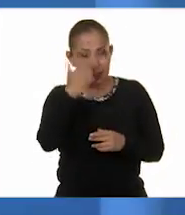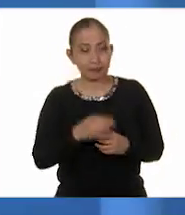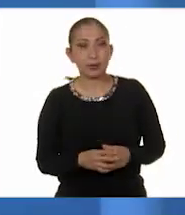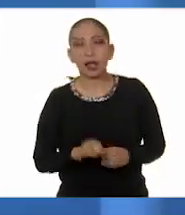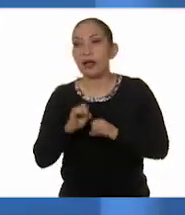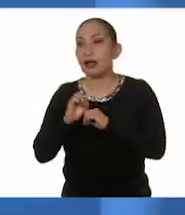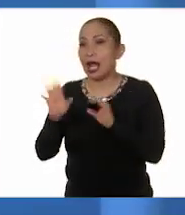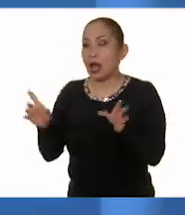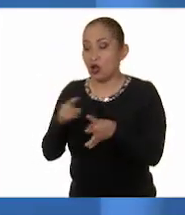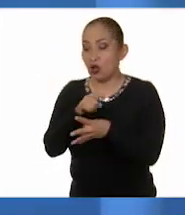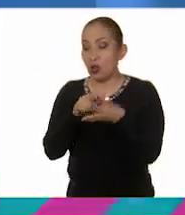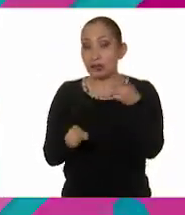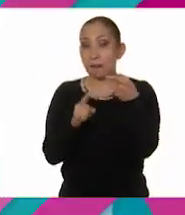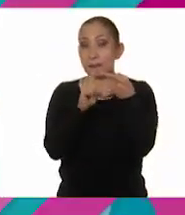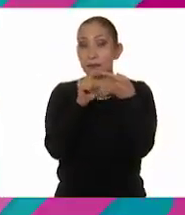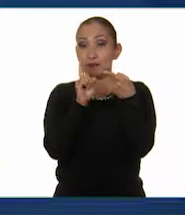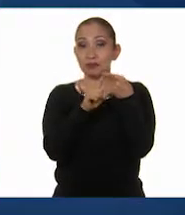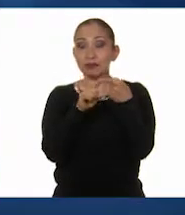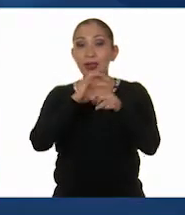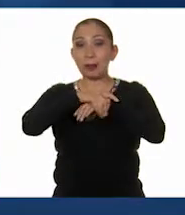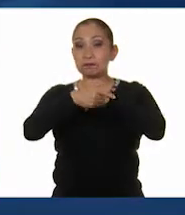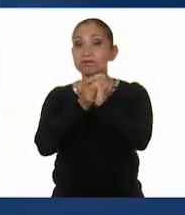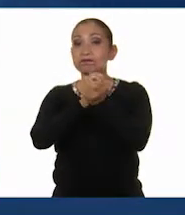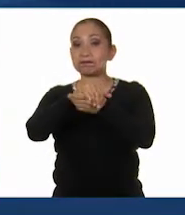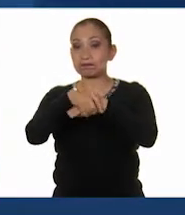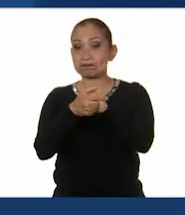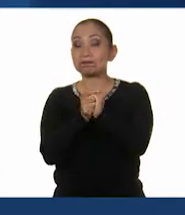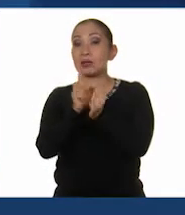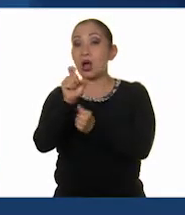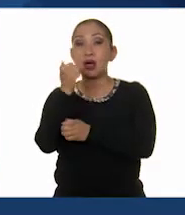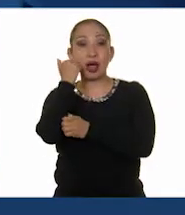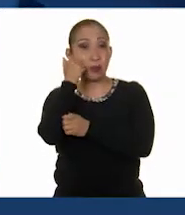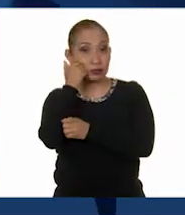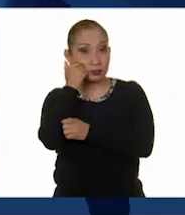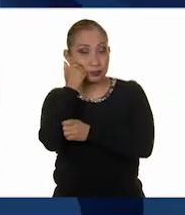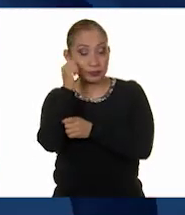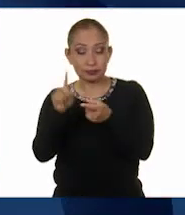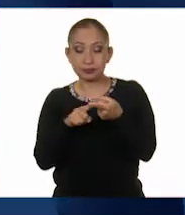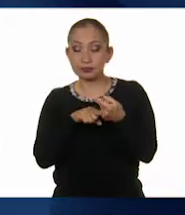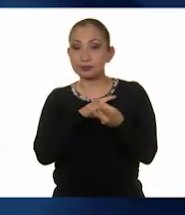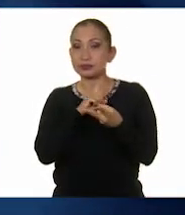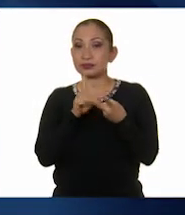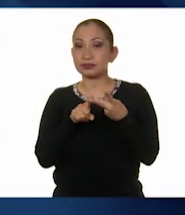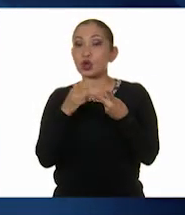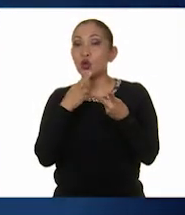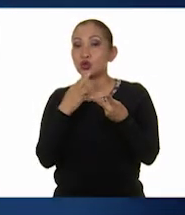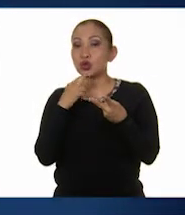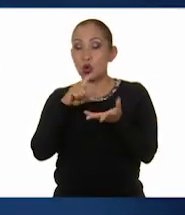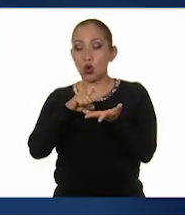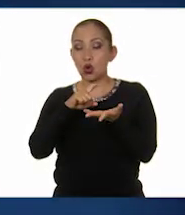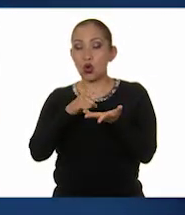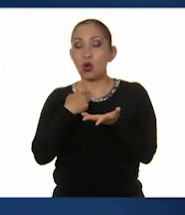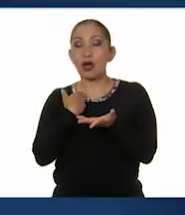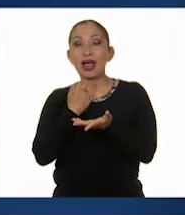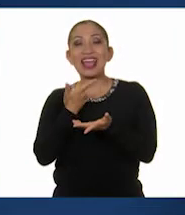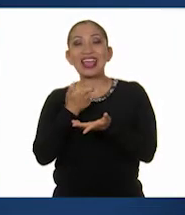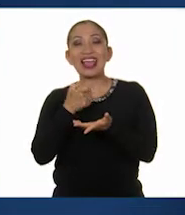Por supuesto, maestra. La primera es lavarse las manos con agüita y con jabón. Uso de gel